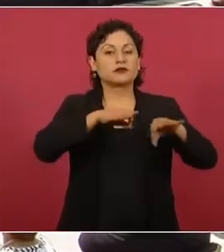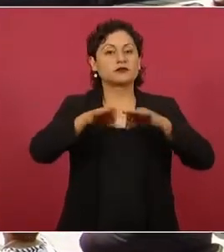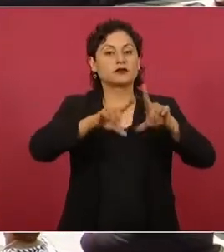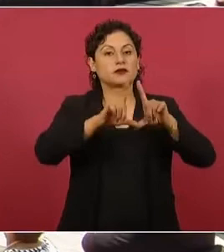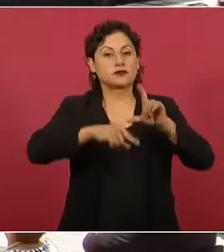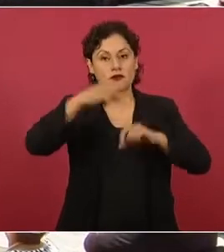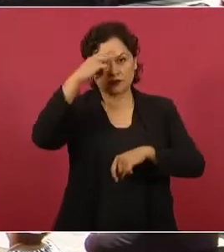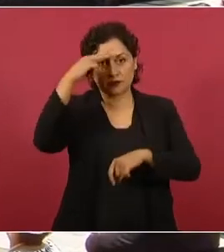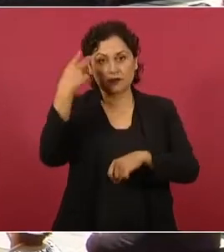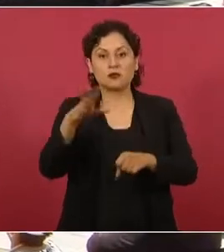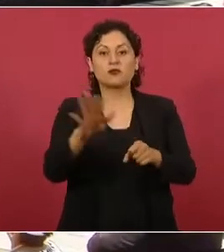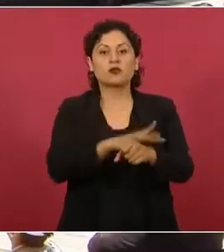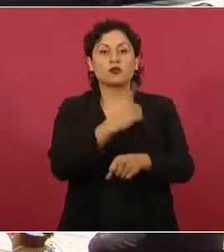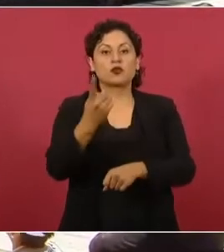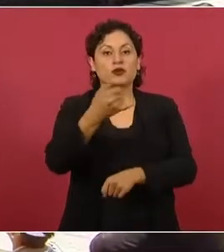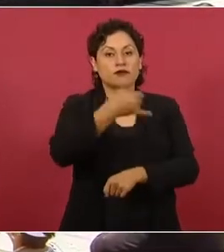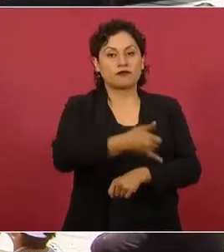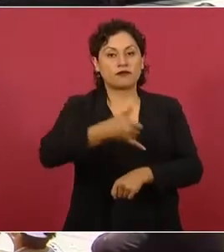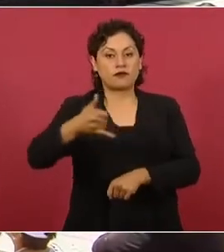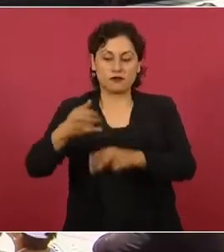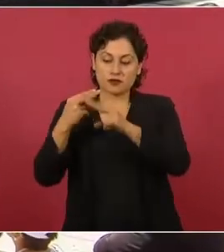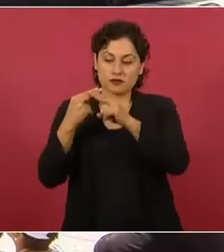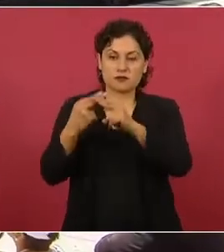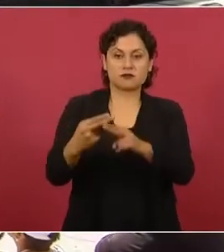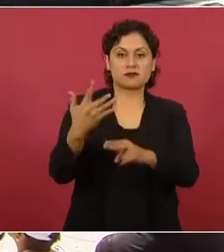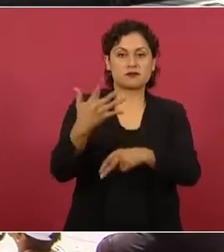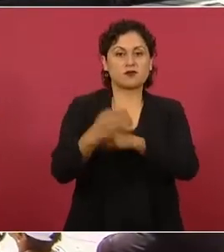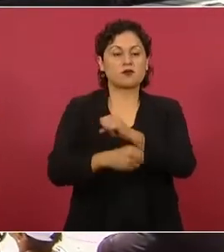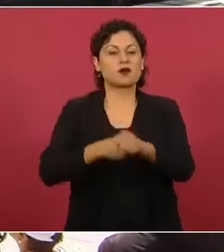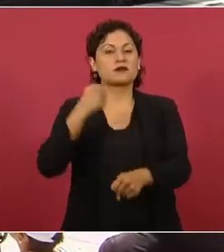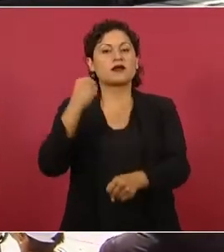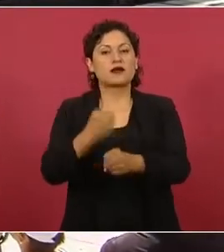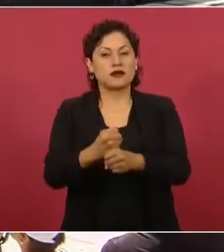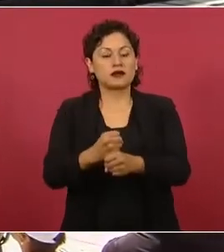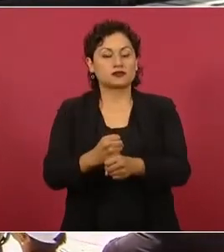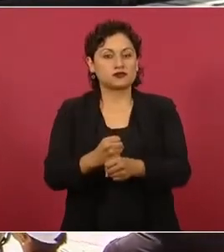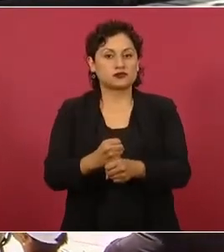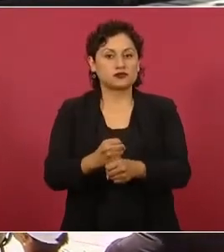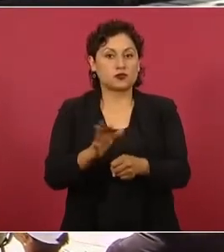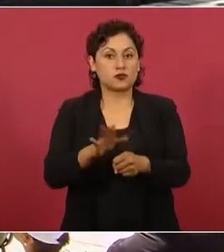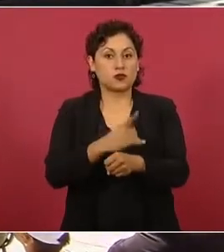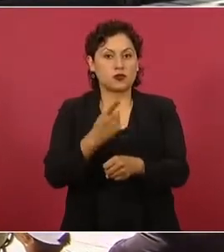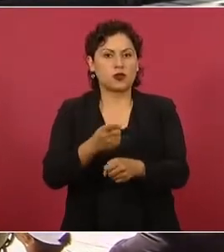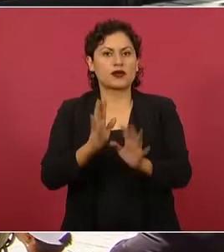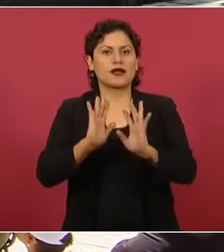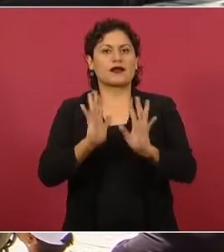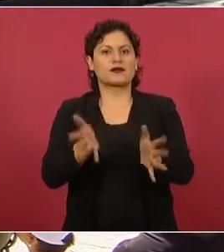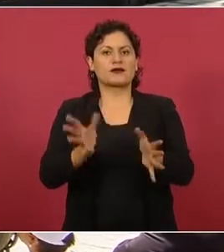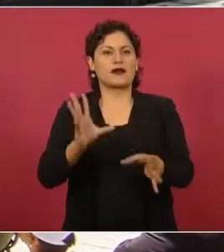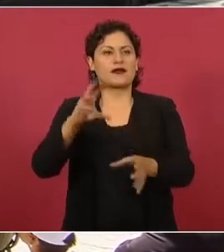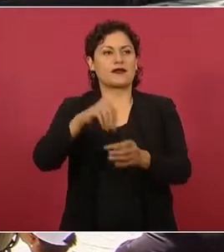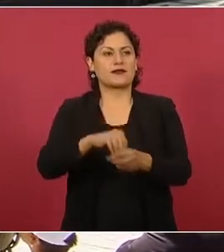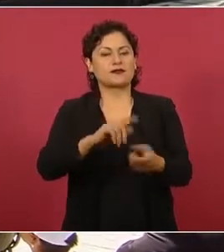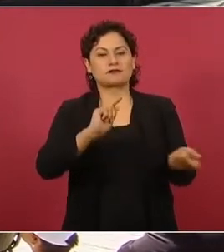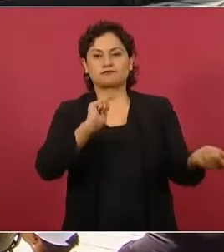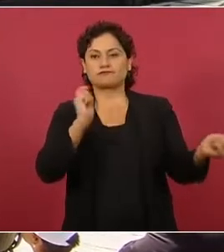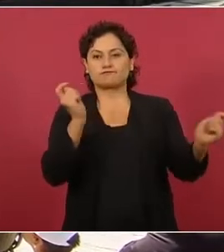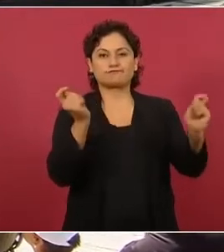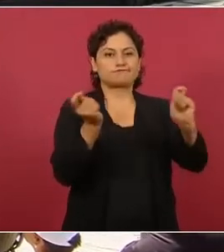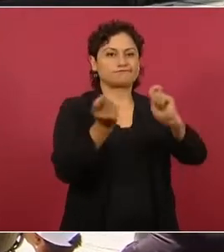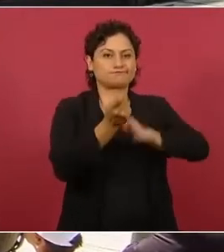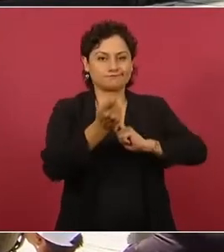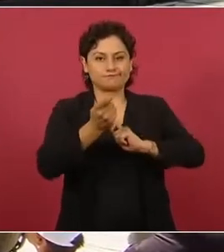50 aniversario en el momento cúspide de una transformación profunda que tiene como objetivo central poner primero a las y